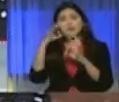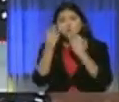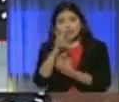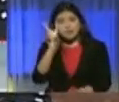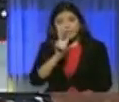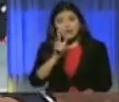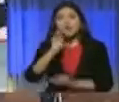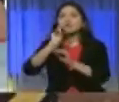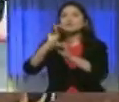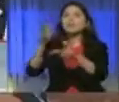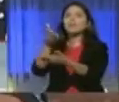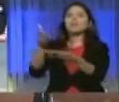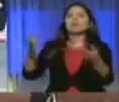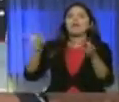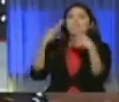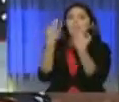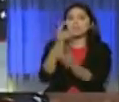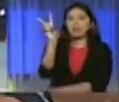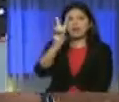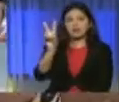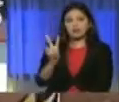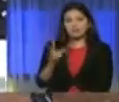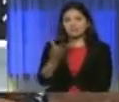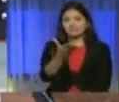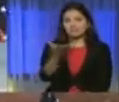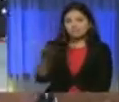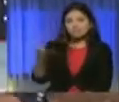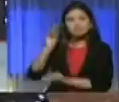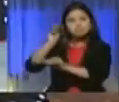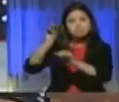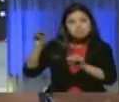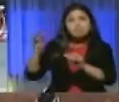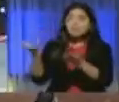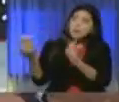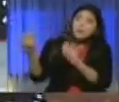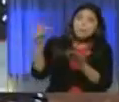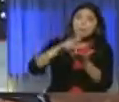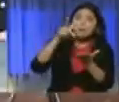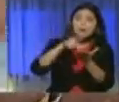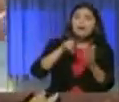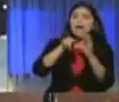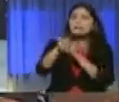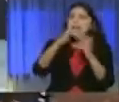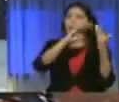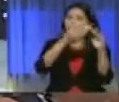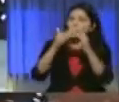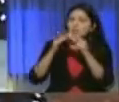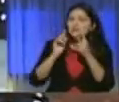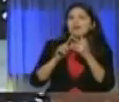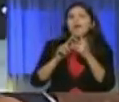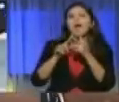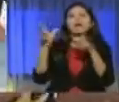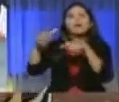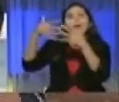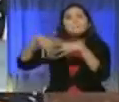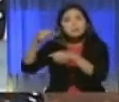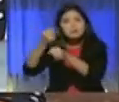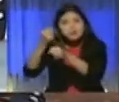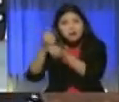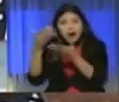familia venezolana. Vamos a sumarnos al tema productivo en las comunidades, en las entidades de trabajo, para